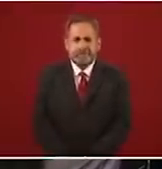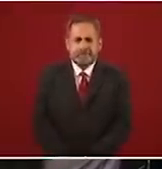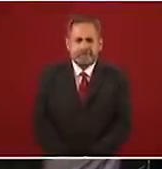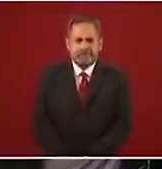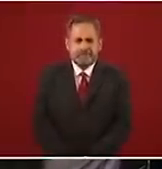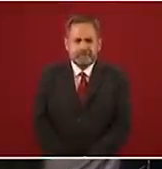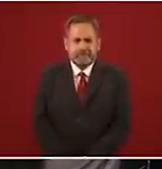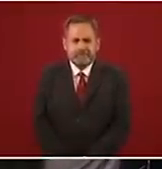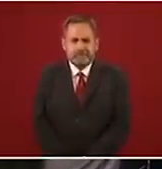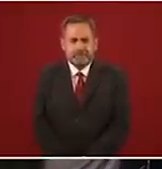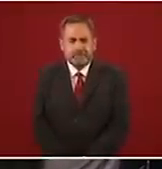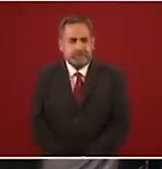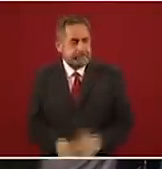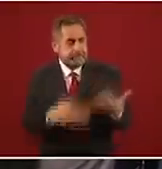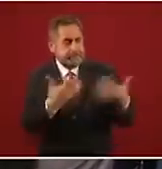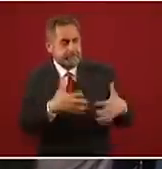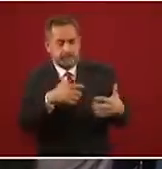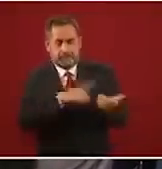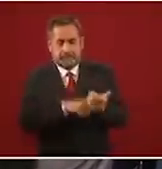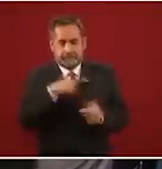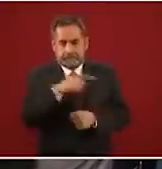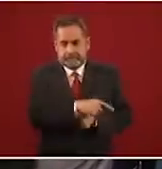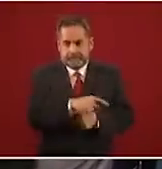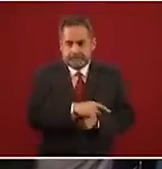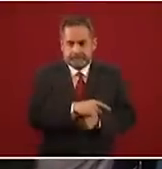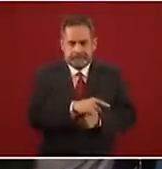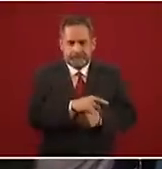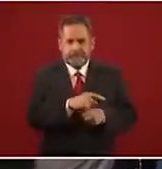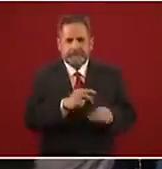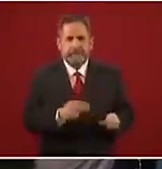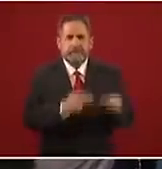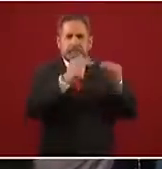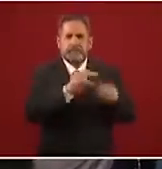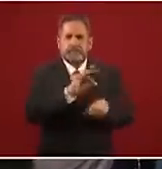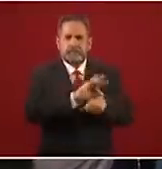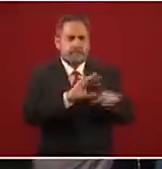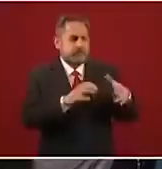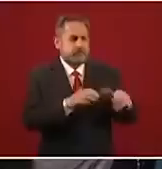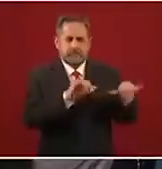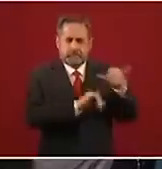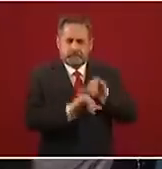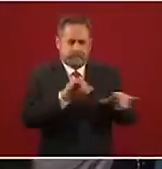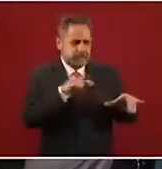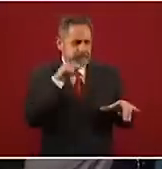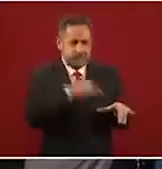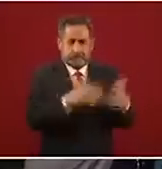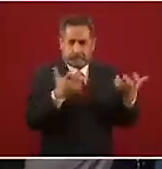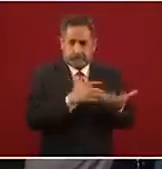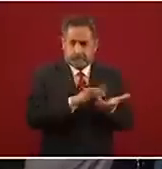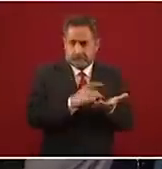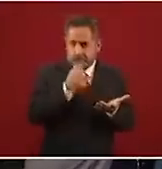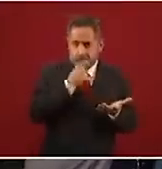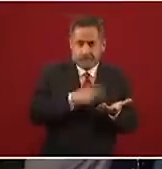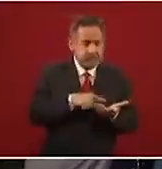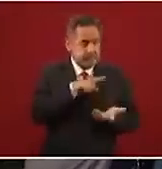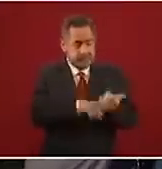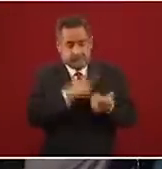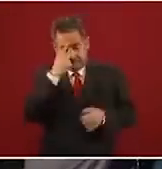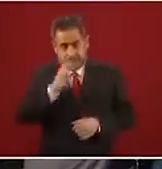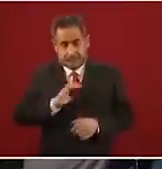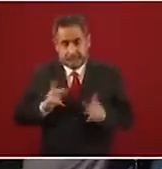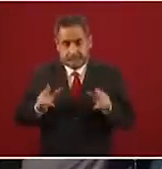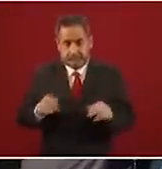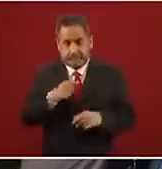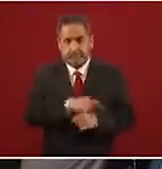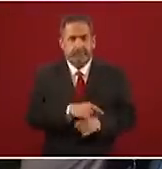La empresa nos comenta, la empresa, la farmacéutica o los laboratorios que producían los medicamentos oncológicos, es la